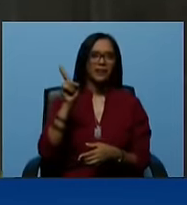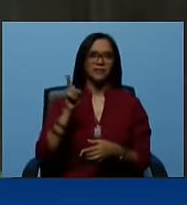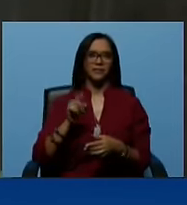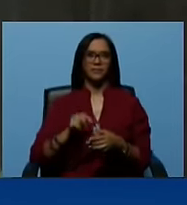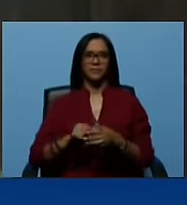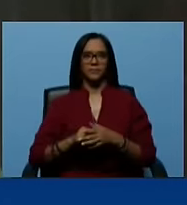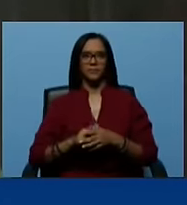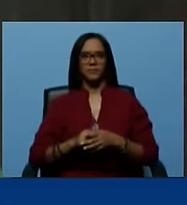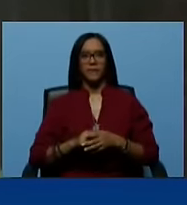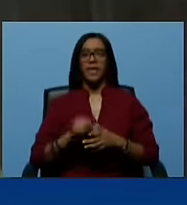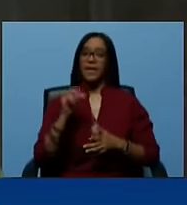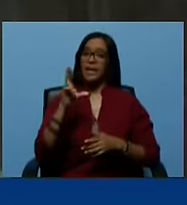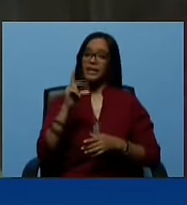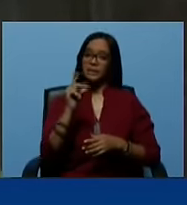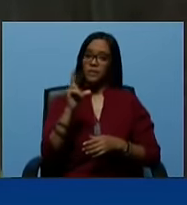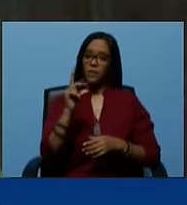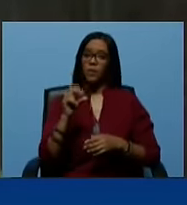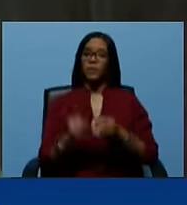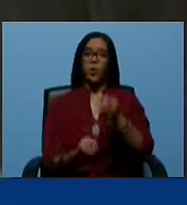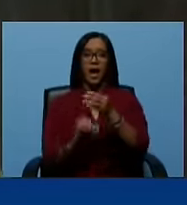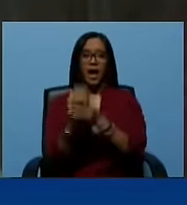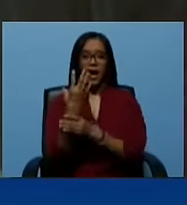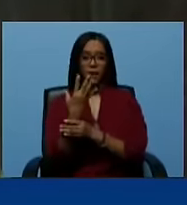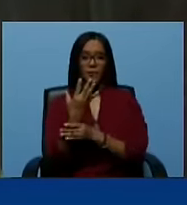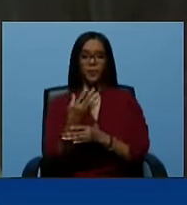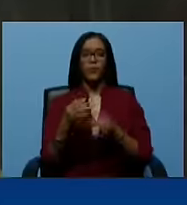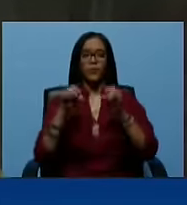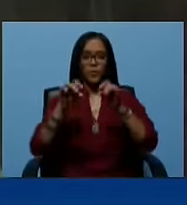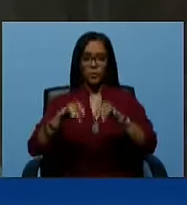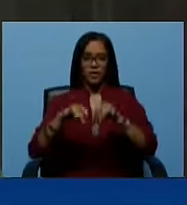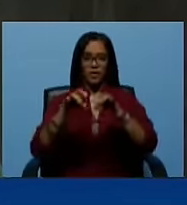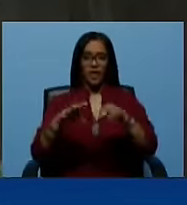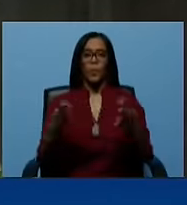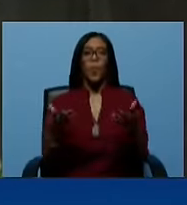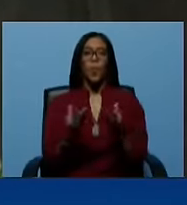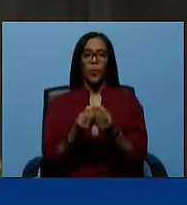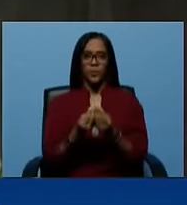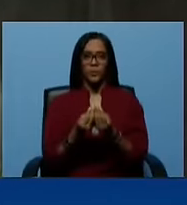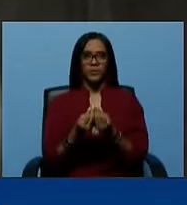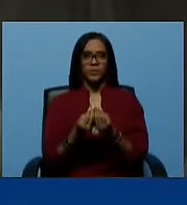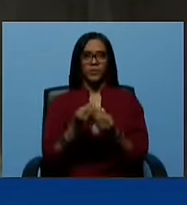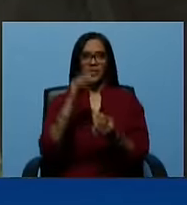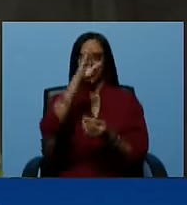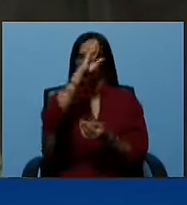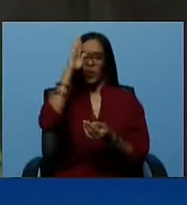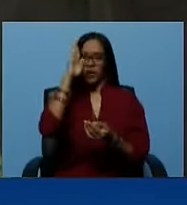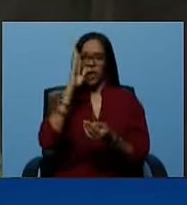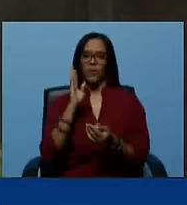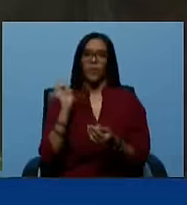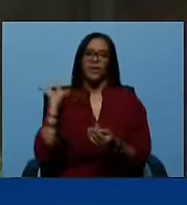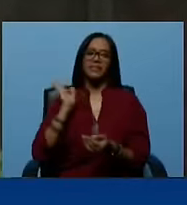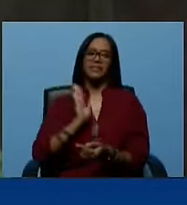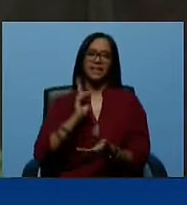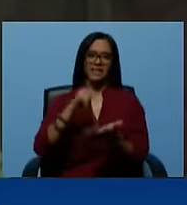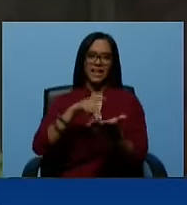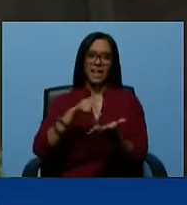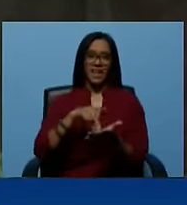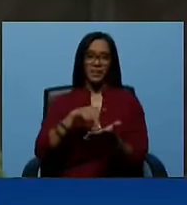El segundo árbol lo sembramos juntos. Diosdado, que estaba llegando de la marcha,